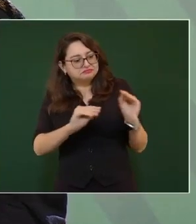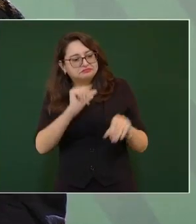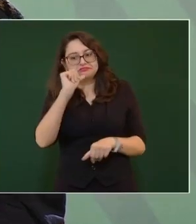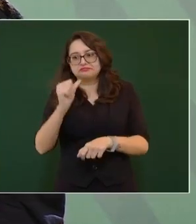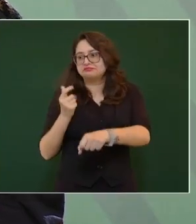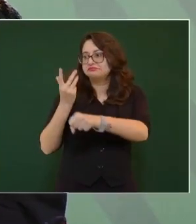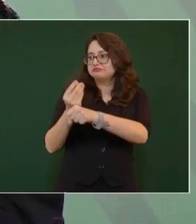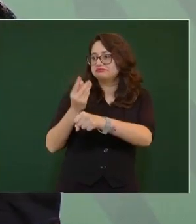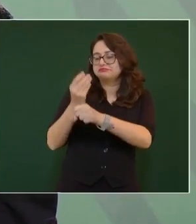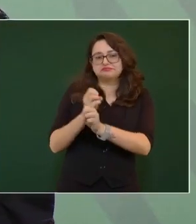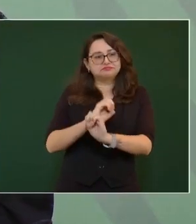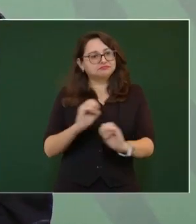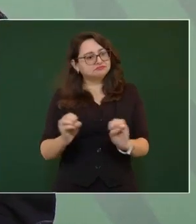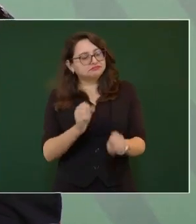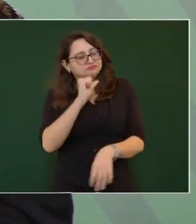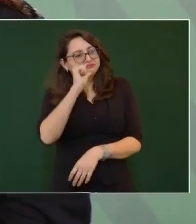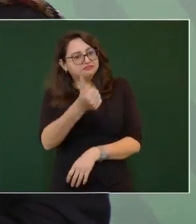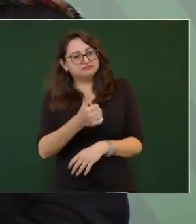de